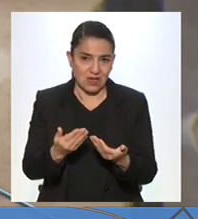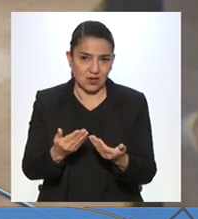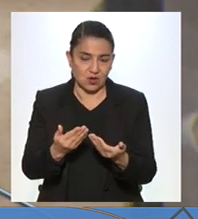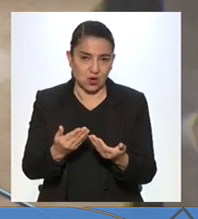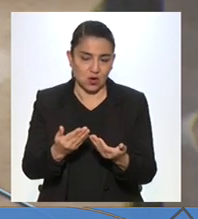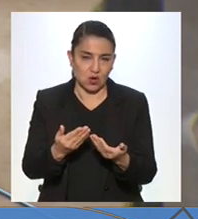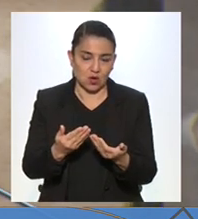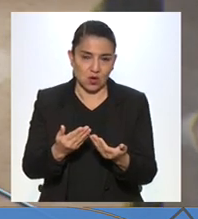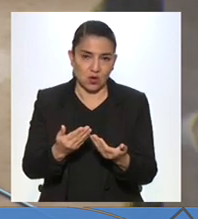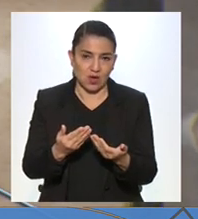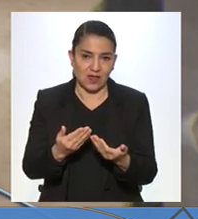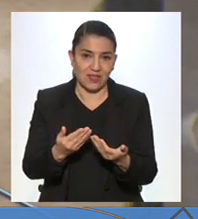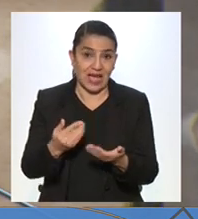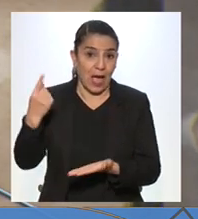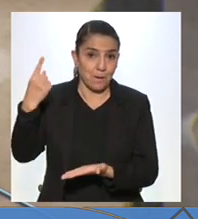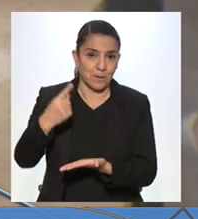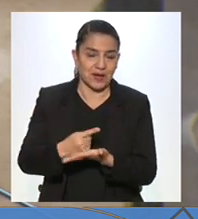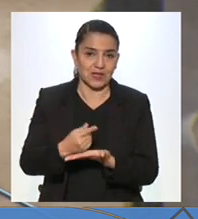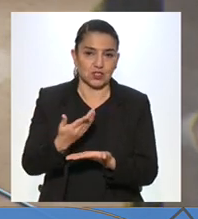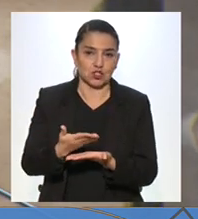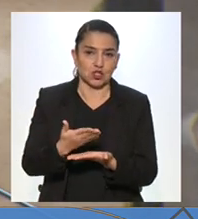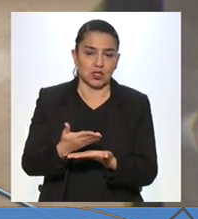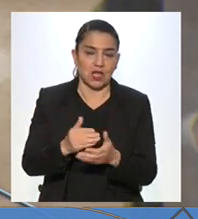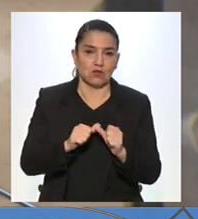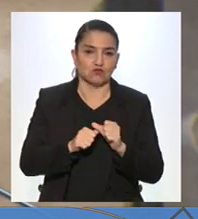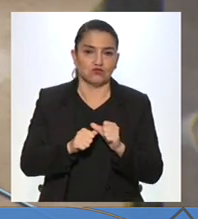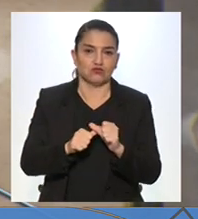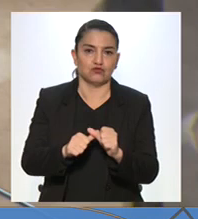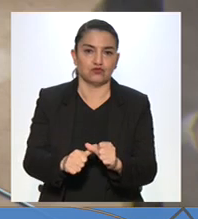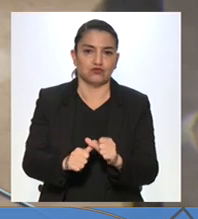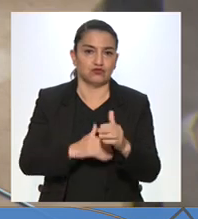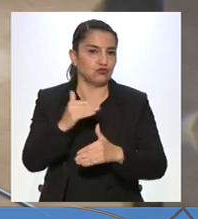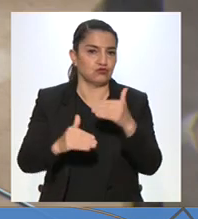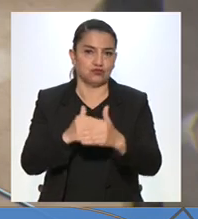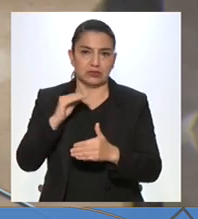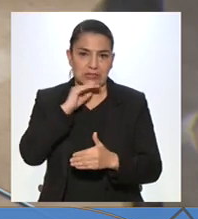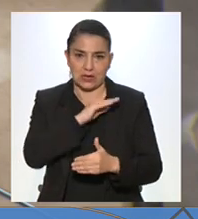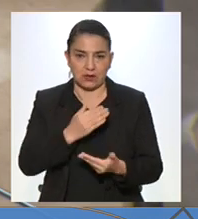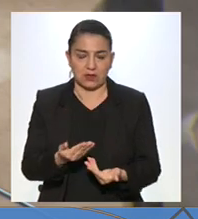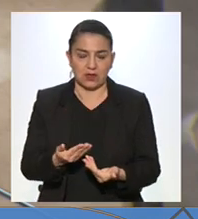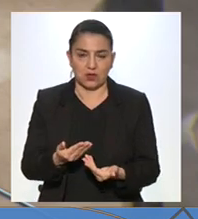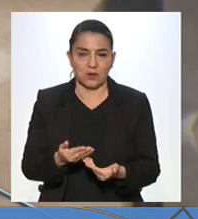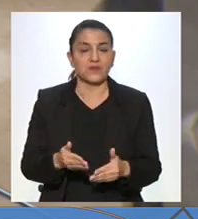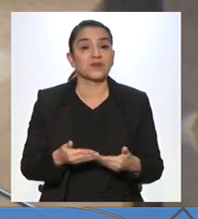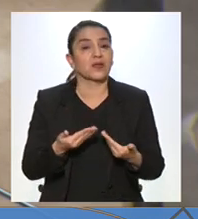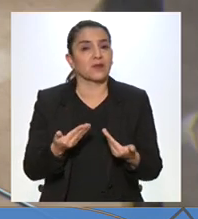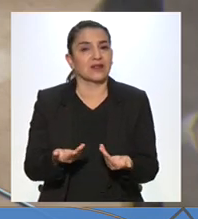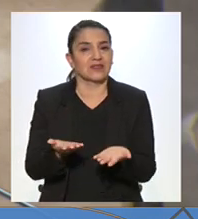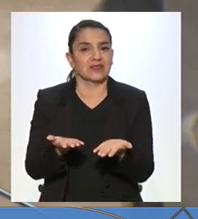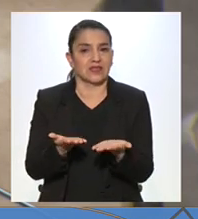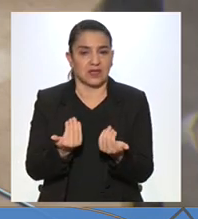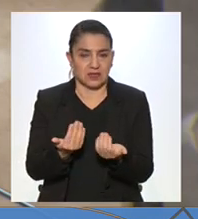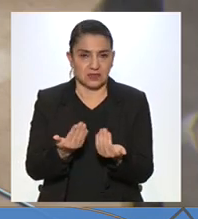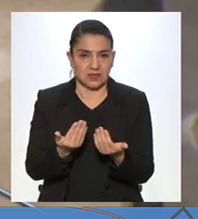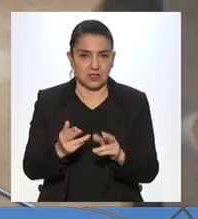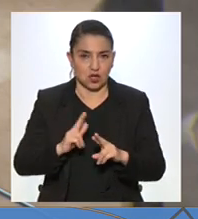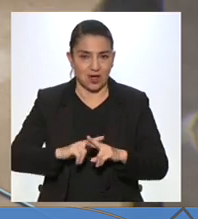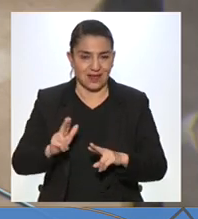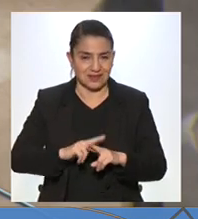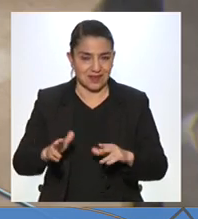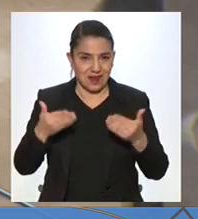el riesgo de que esas presiones se sostengan y se aceleren en el tiempo. Para eso es que es necesario actuar